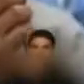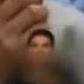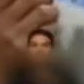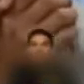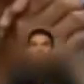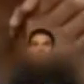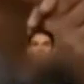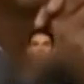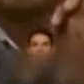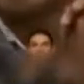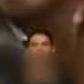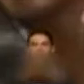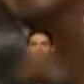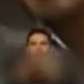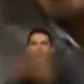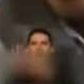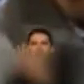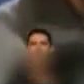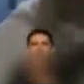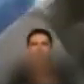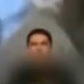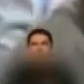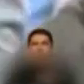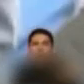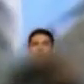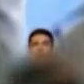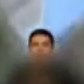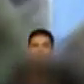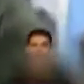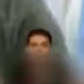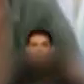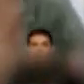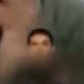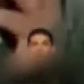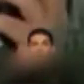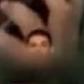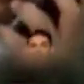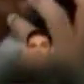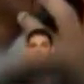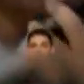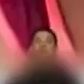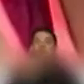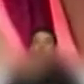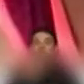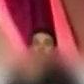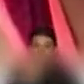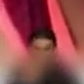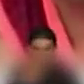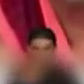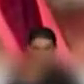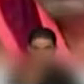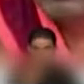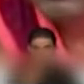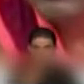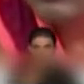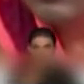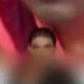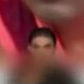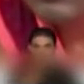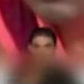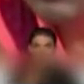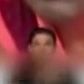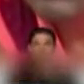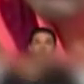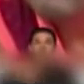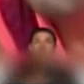movilizaciones y medidas en todo Ecuador, y ambas partes se comprometieron a restablecer la paz en el país. Con esto, decirlo a